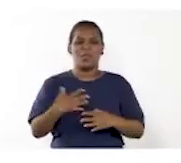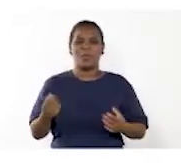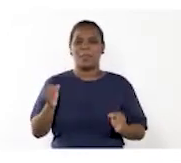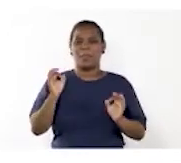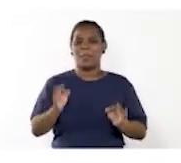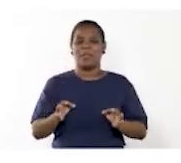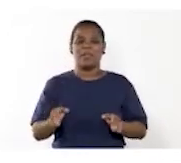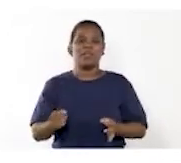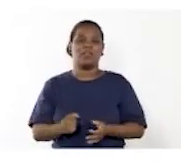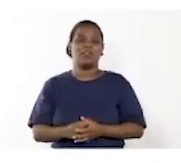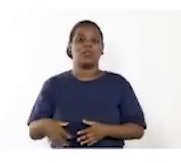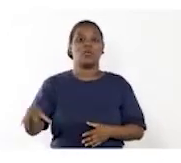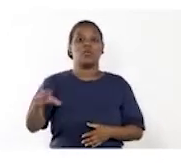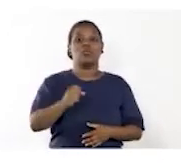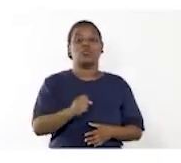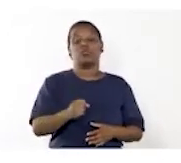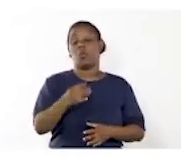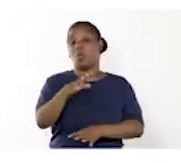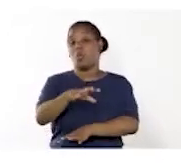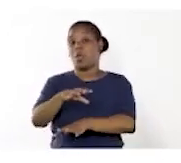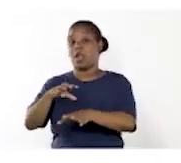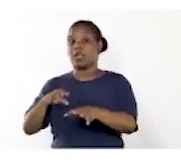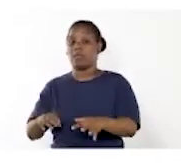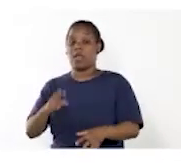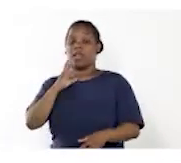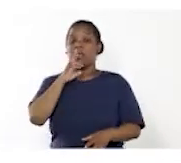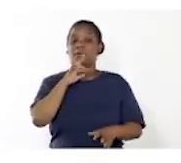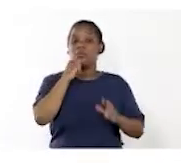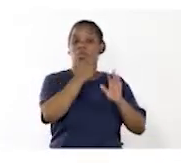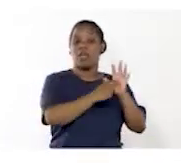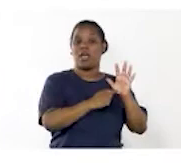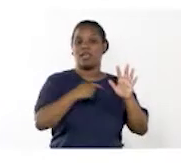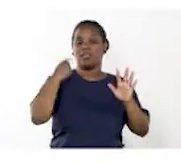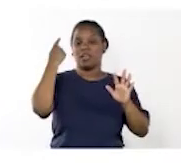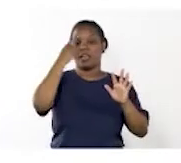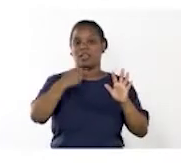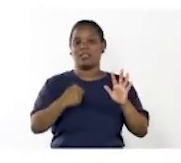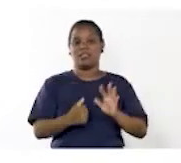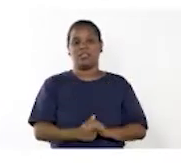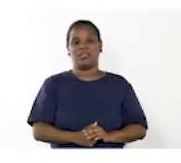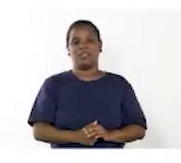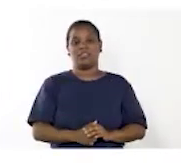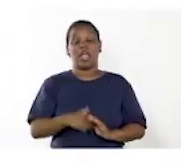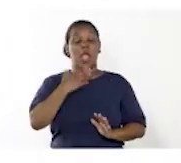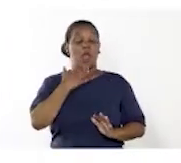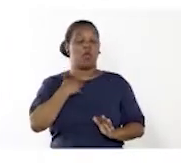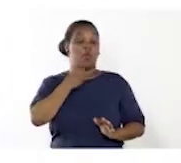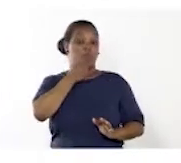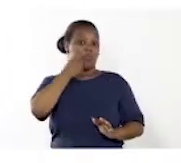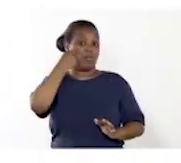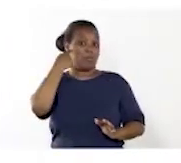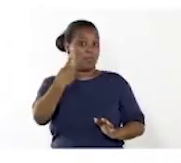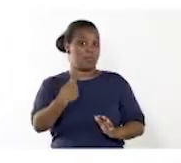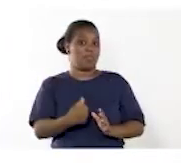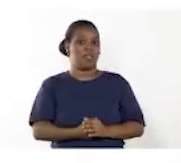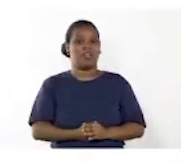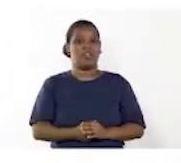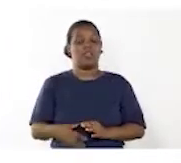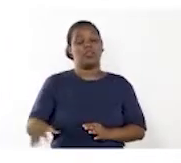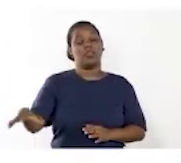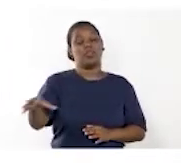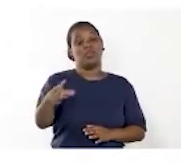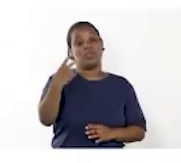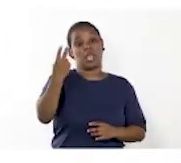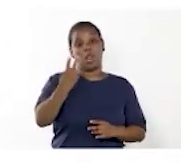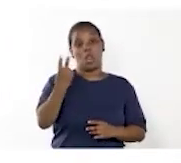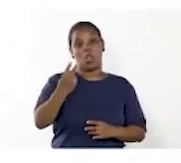permanente, con toda una fauna que responde a esas características y como pueden verlo, está en los